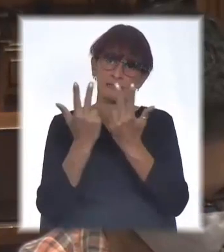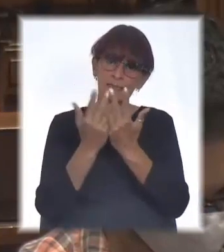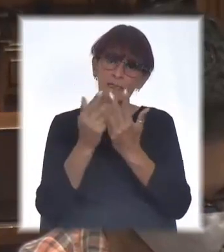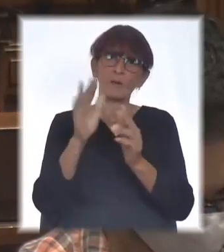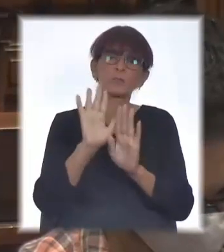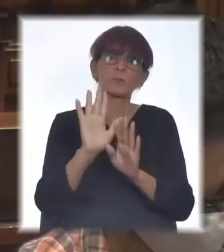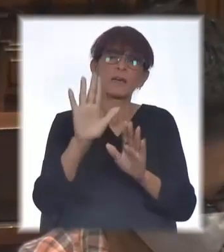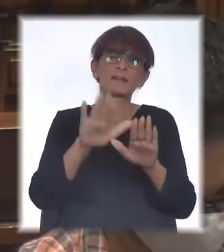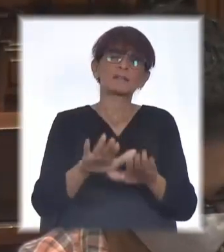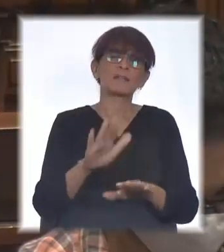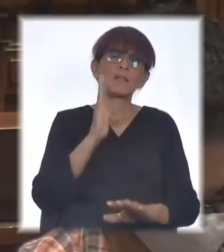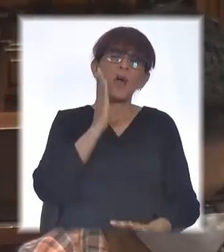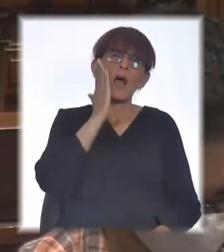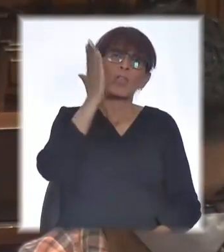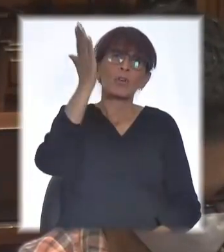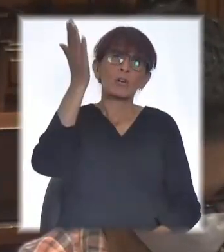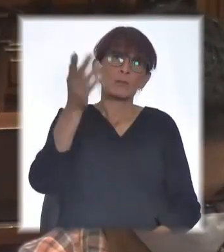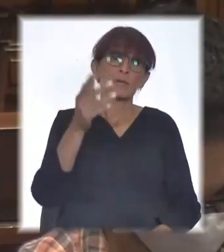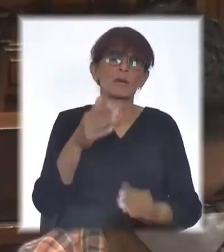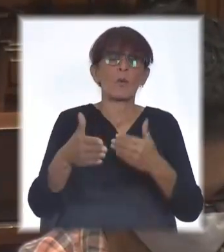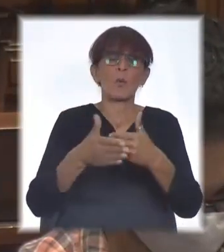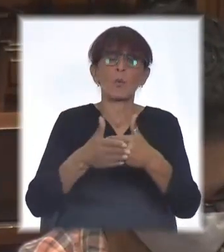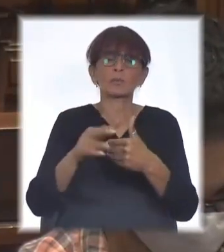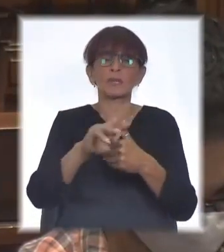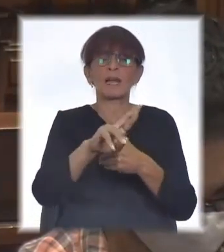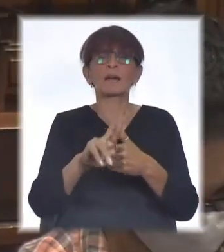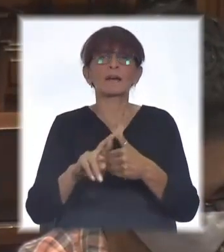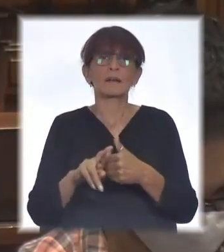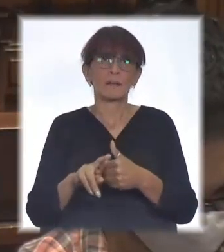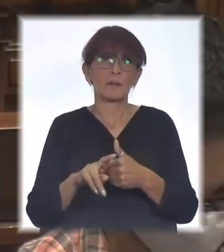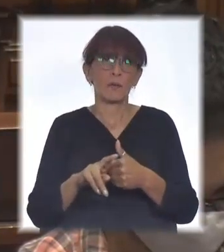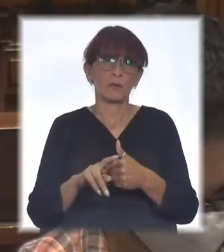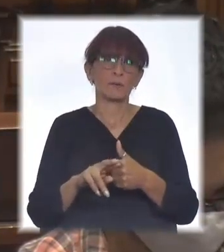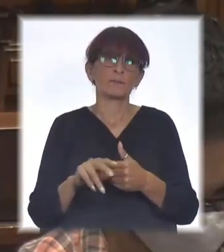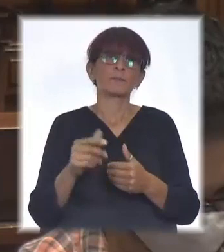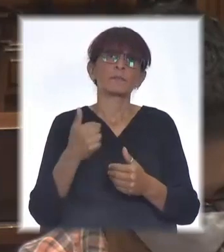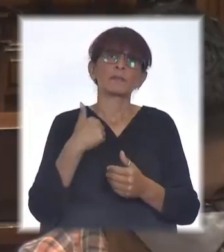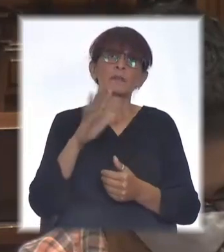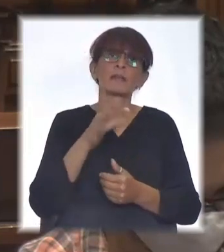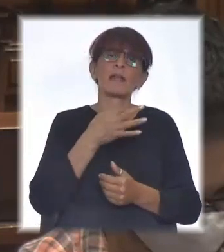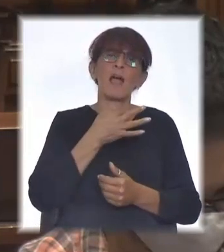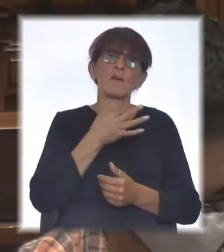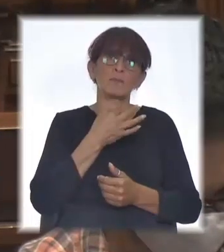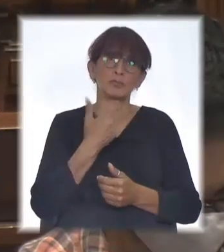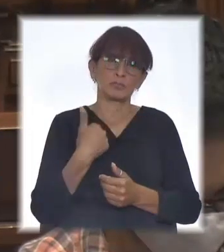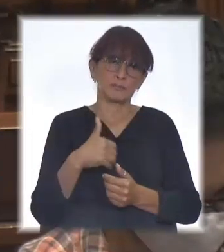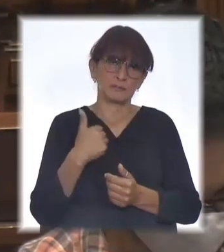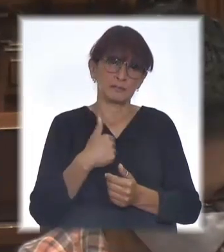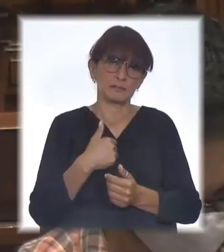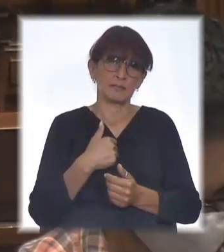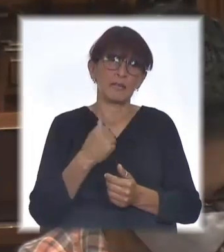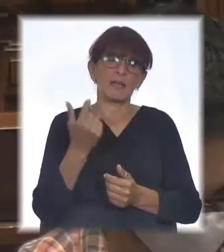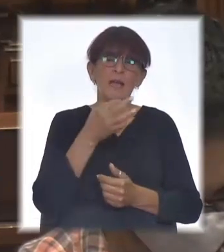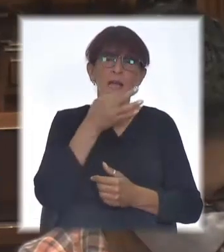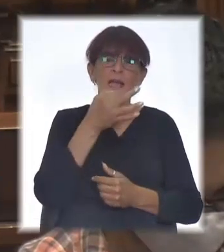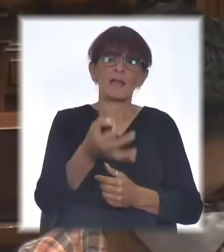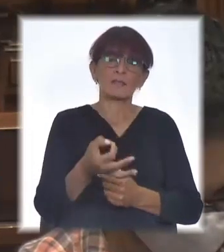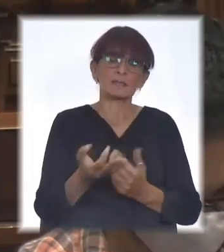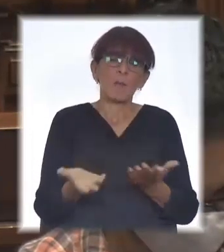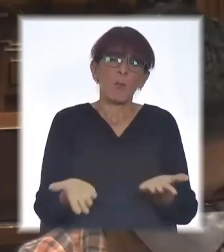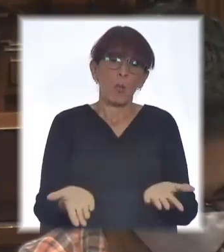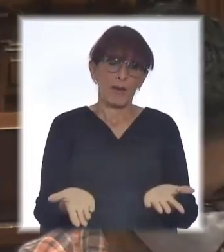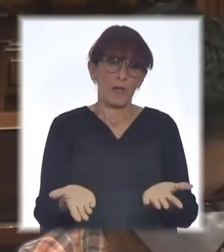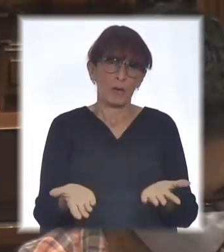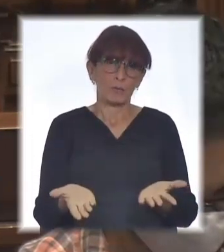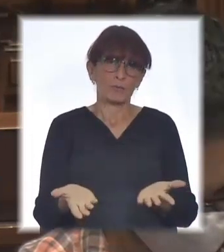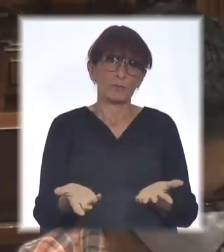quedó a dormir al lado del río que más canta traigo la voz que le dije a este hombre bueno